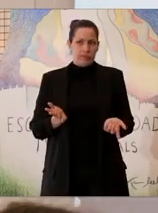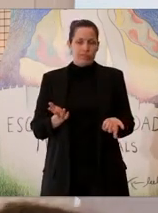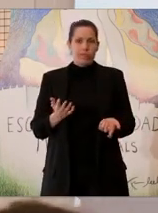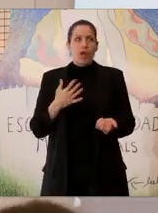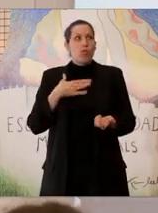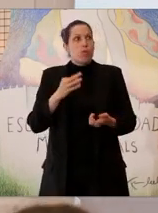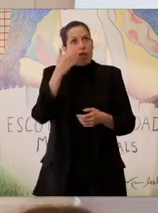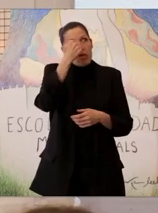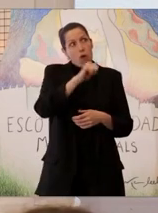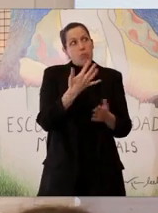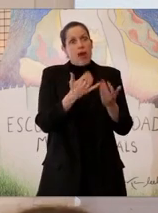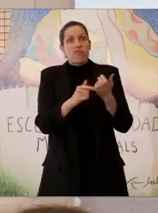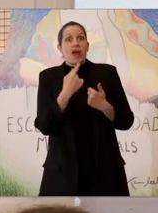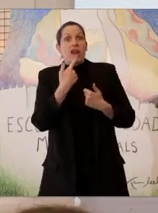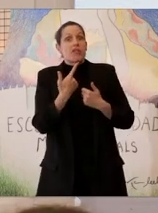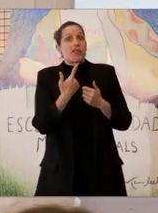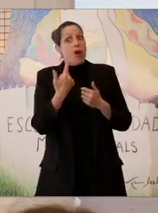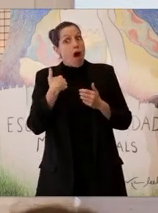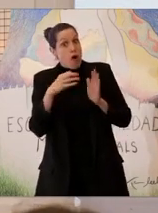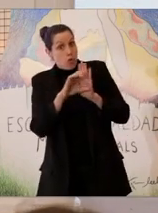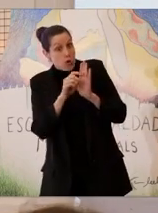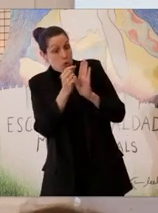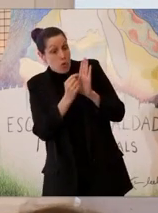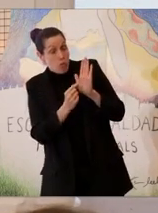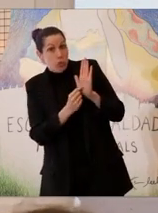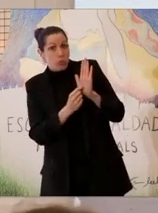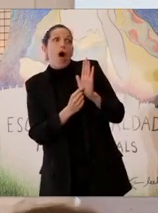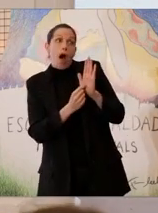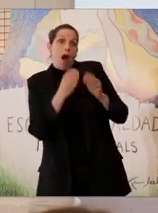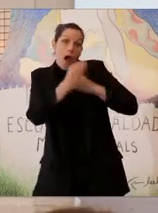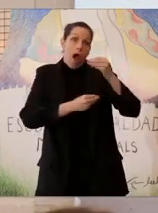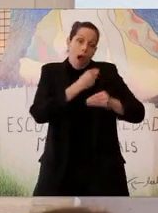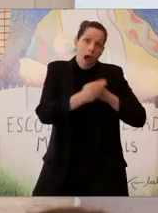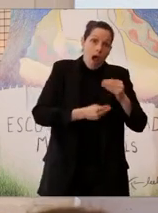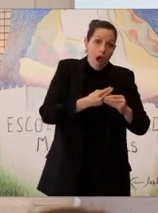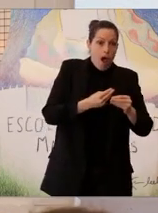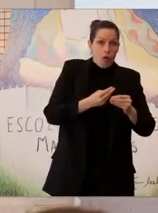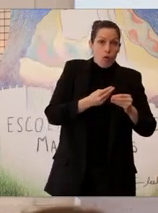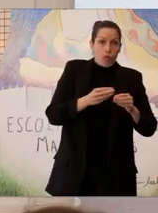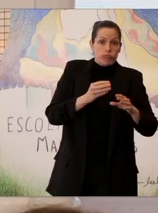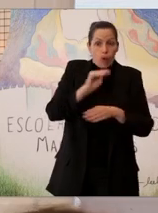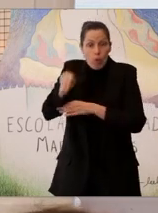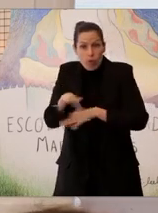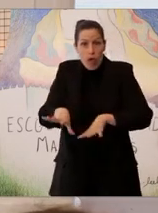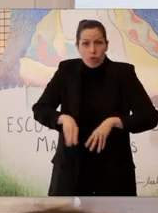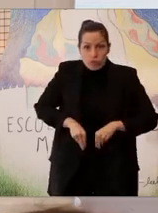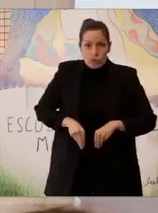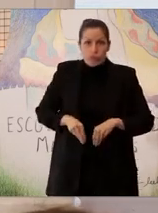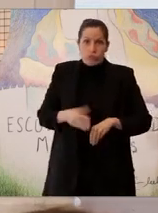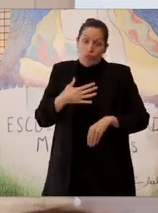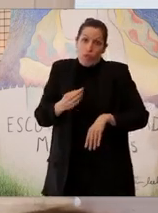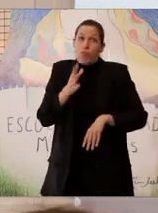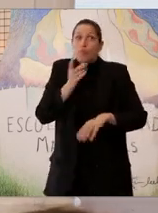porque voy a tener puntos, algún punto en el currículum. Yo es que no había caído en ese detalle, no lo había visto desde el lado, pero bueno, a lo mejor...